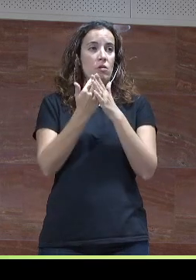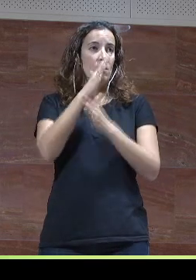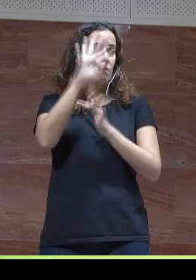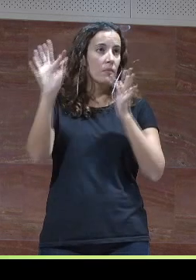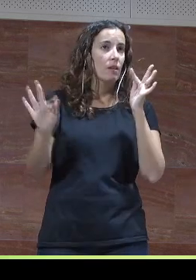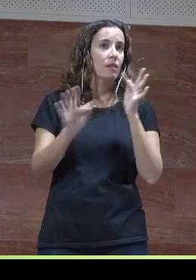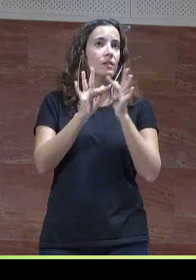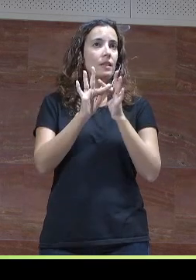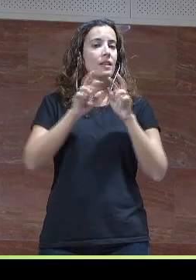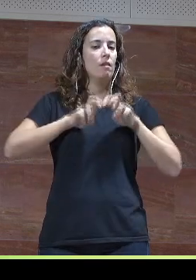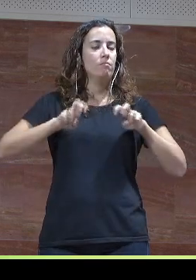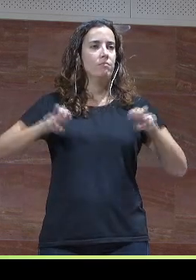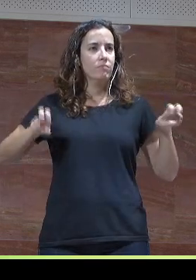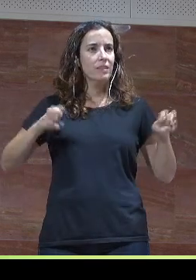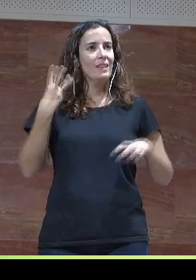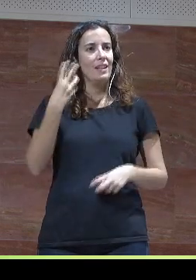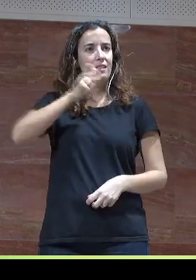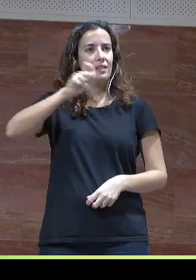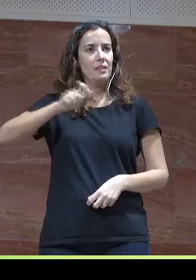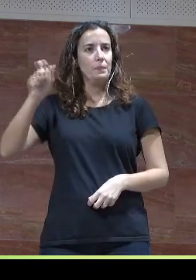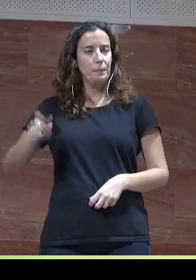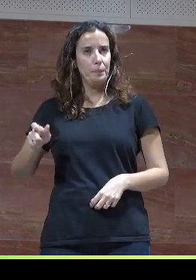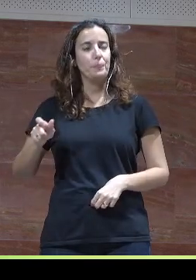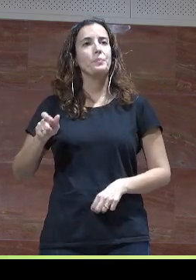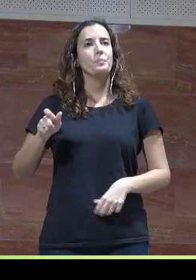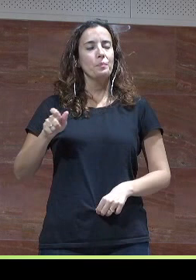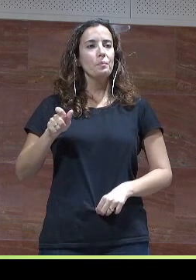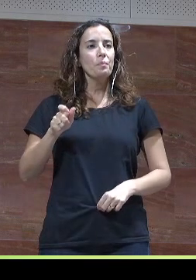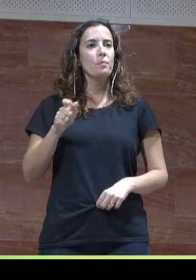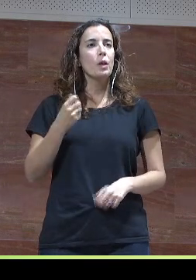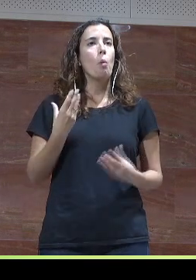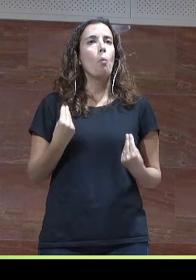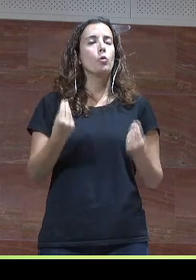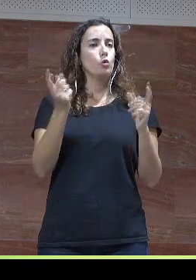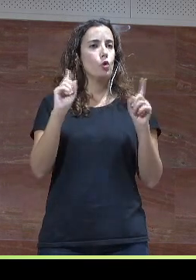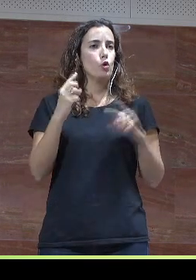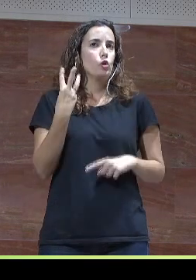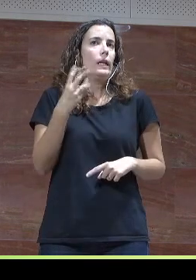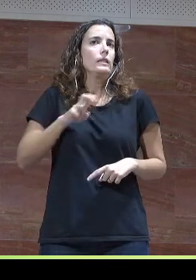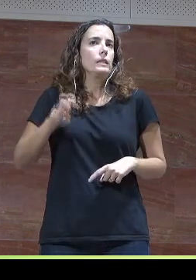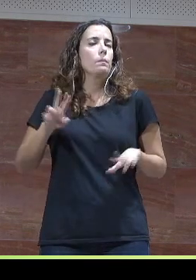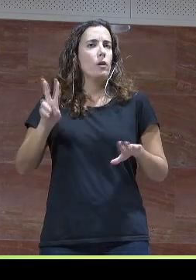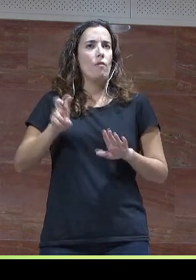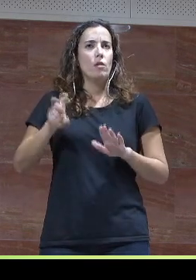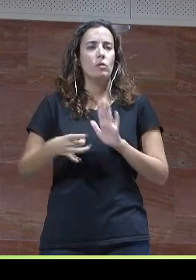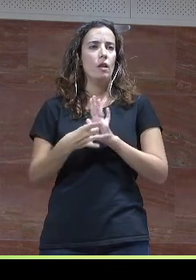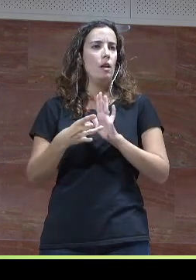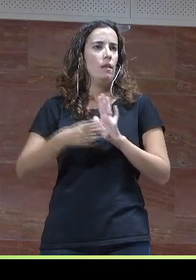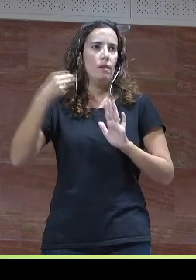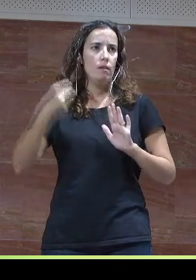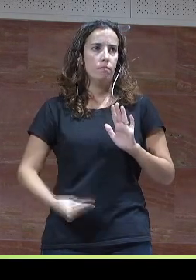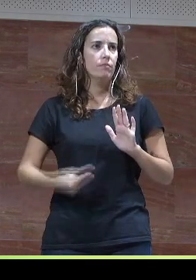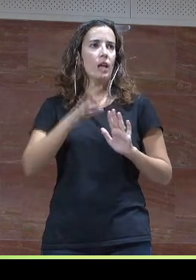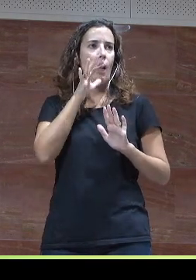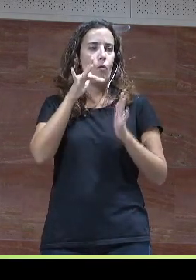contamos con esta representación de 3 personas. Es pequeña en número, pero os aseguro que es muy valiosa en calidad y que voy